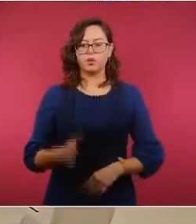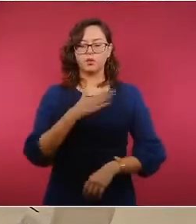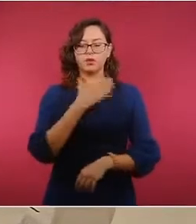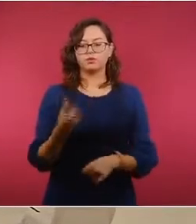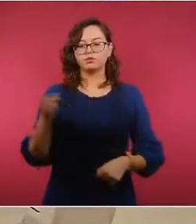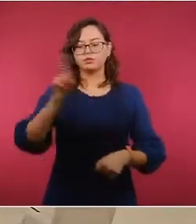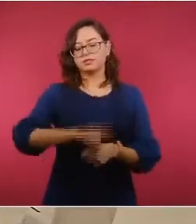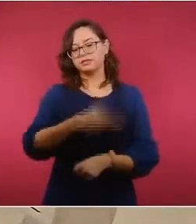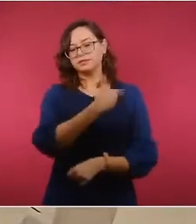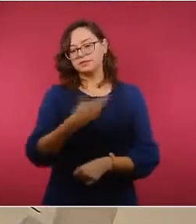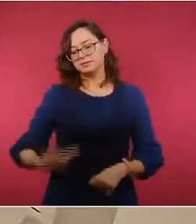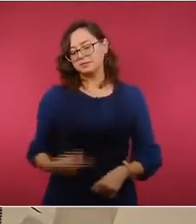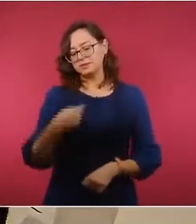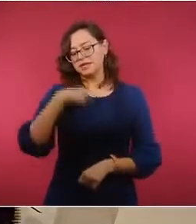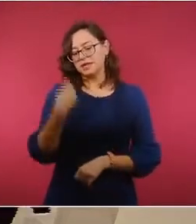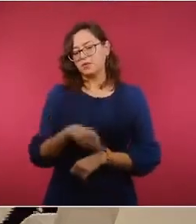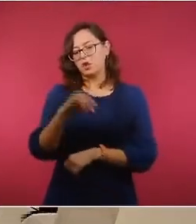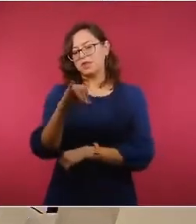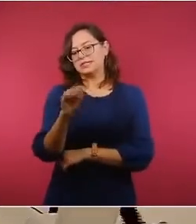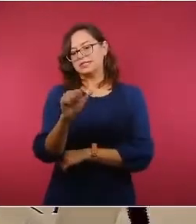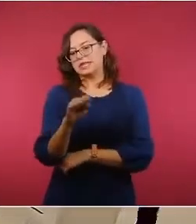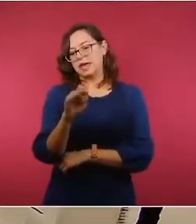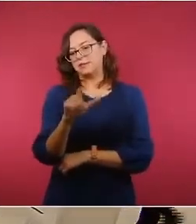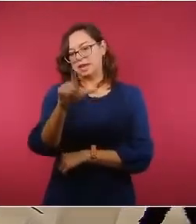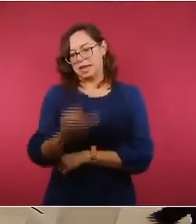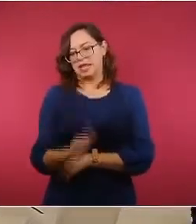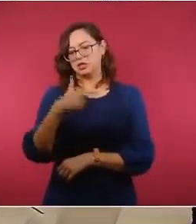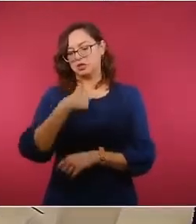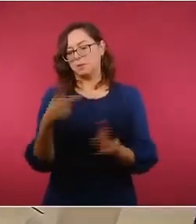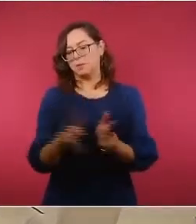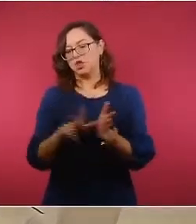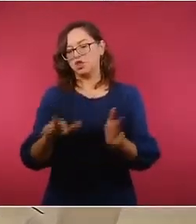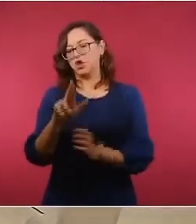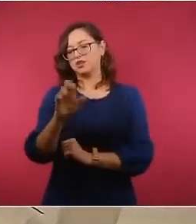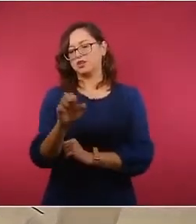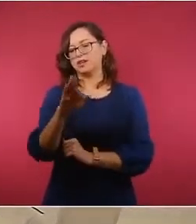Reforma. Primero que nada, yo quería preguntarle sobre el avión.